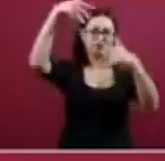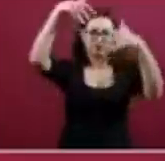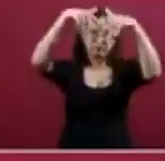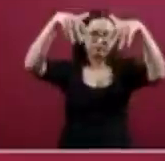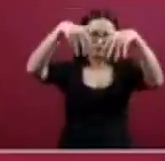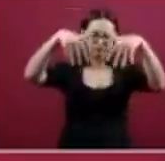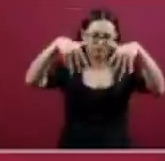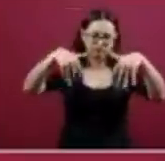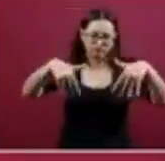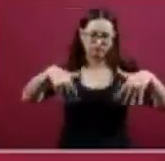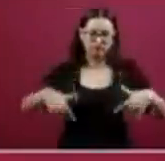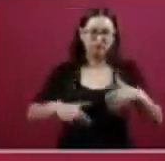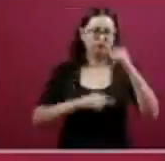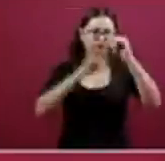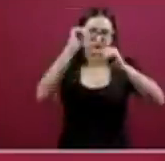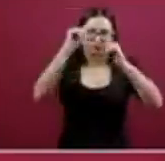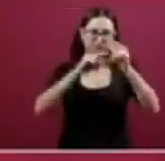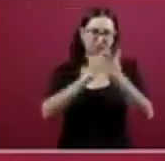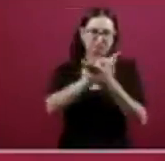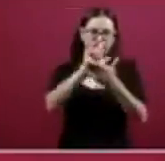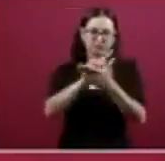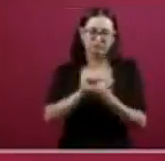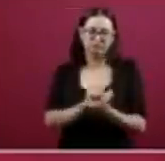veces un